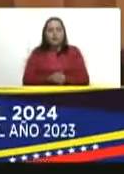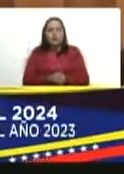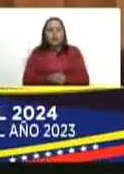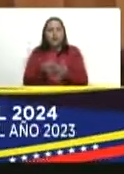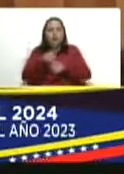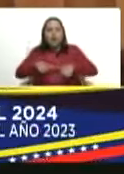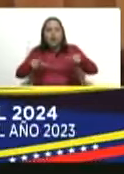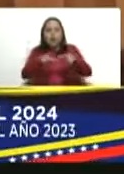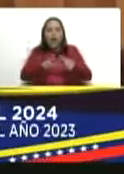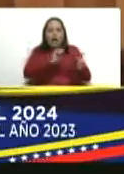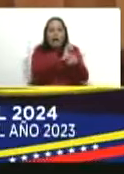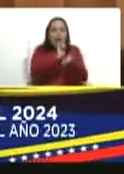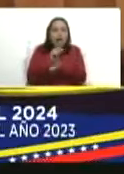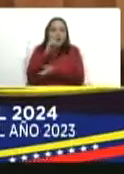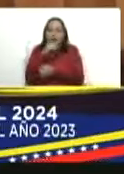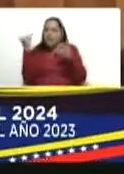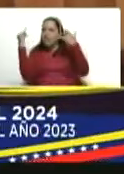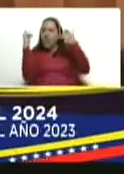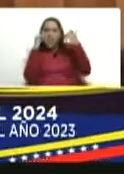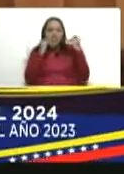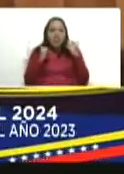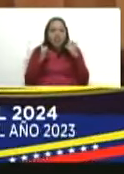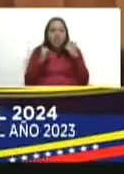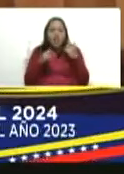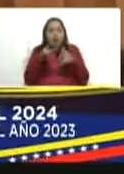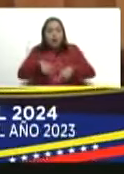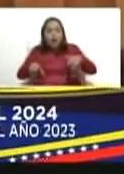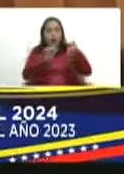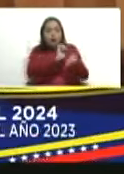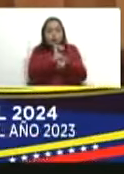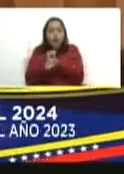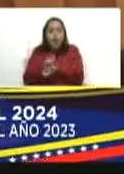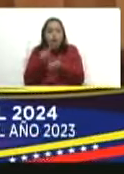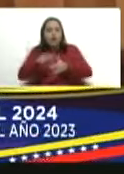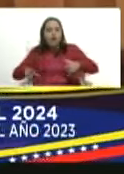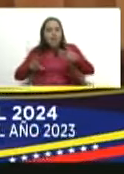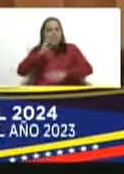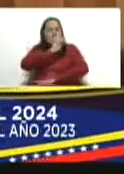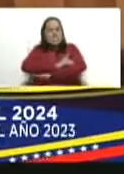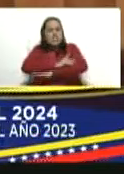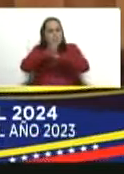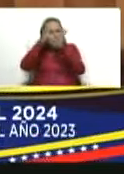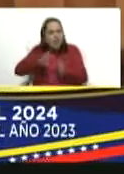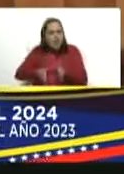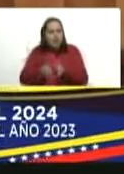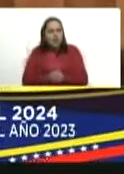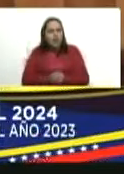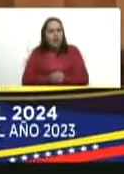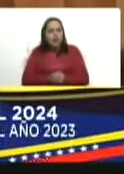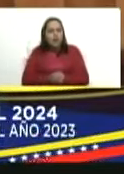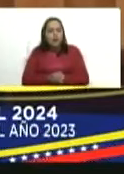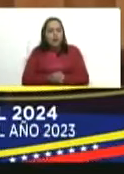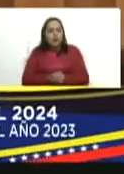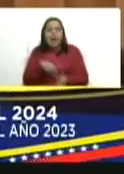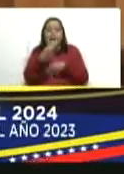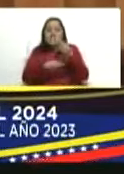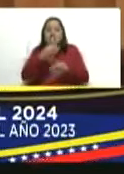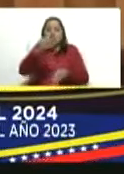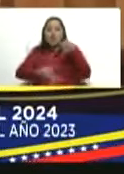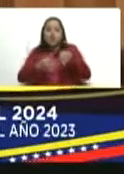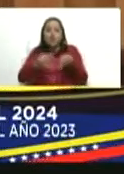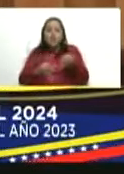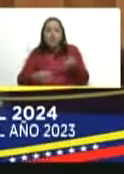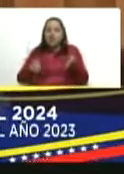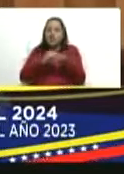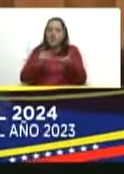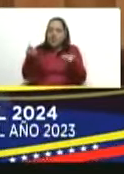más delincuencia, sino que las cárceles se conviertan en un lugar de disciplina para pagar penas y para reeducarse